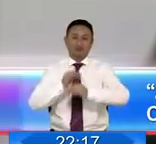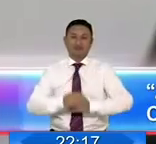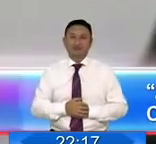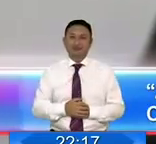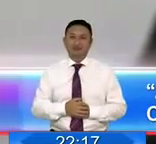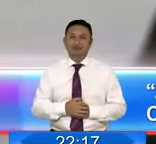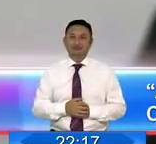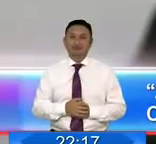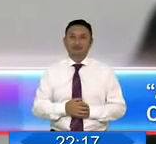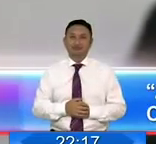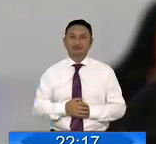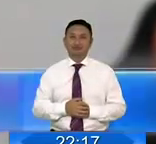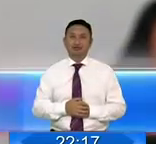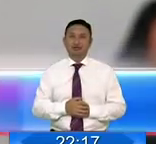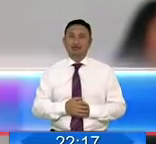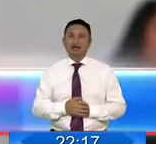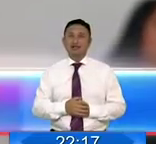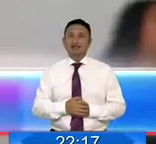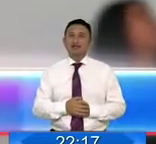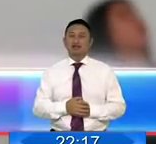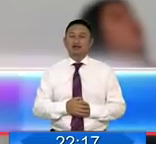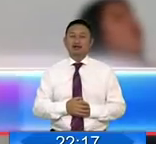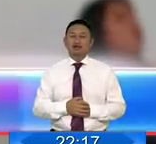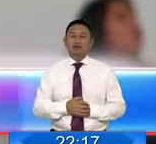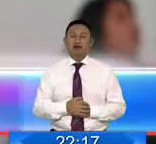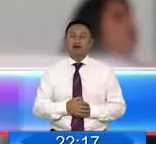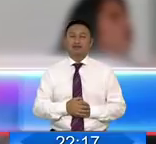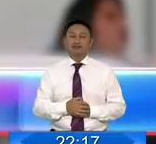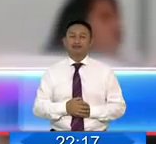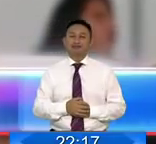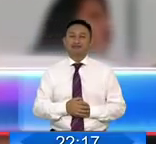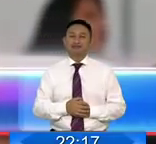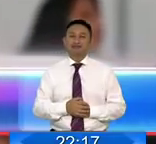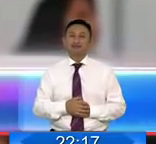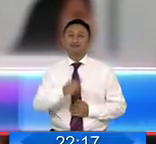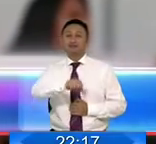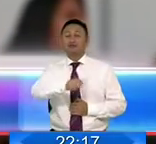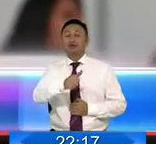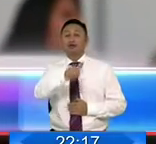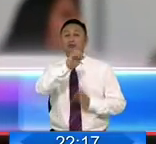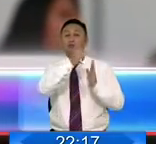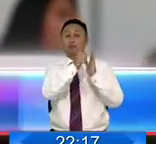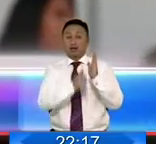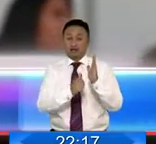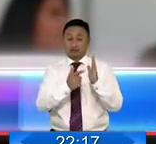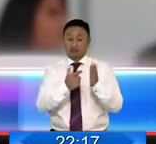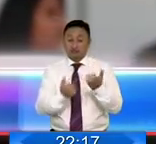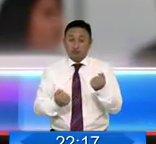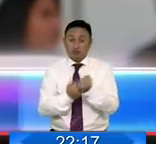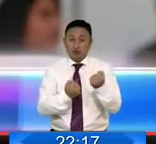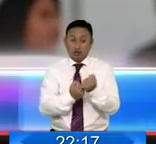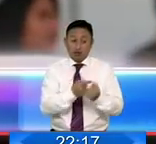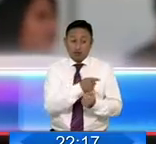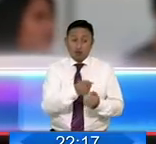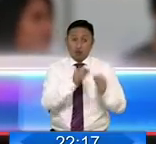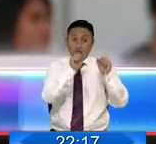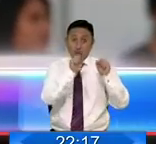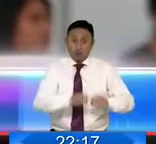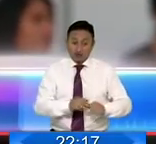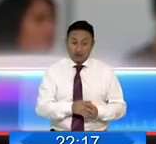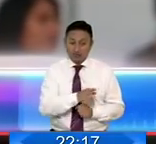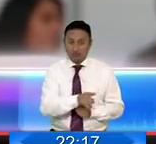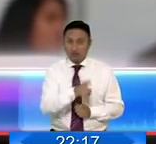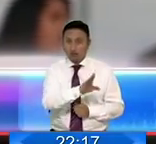este espacio, el Festival Artesanías de América, es el marco para conectar a otros artesanos y artesanas que puedan celebrar